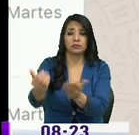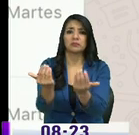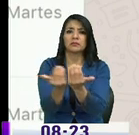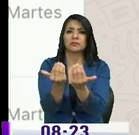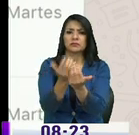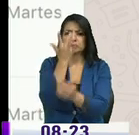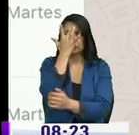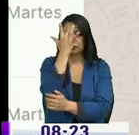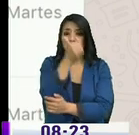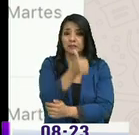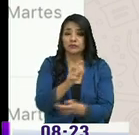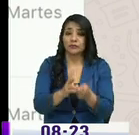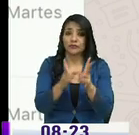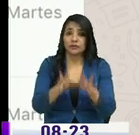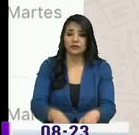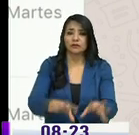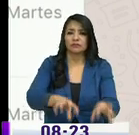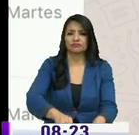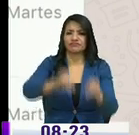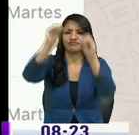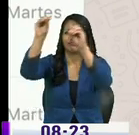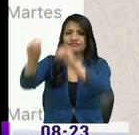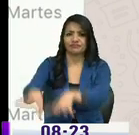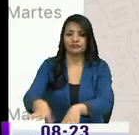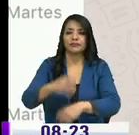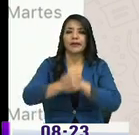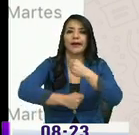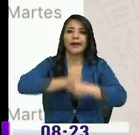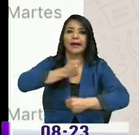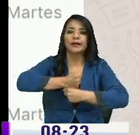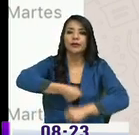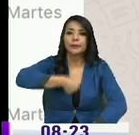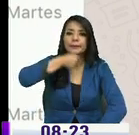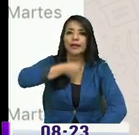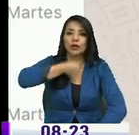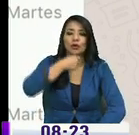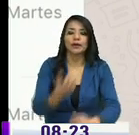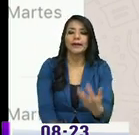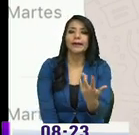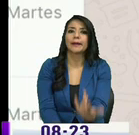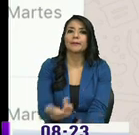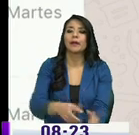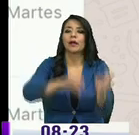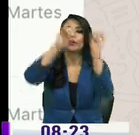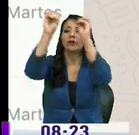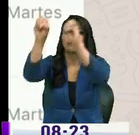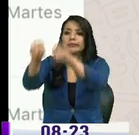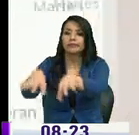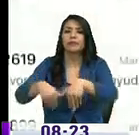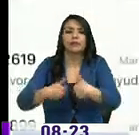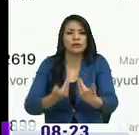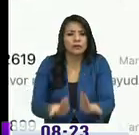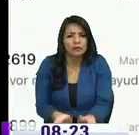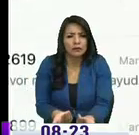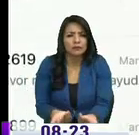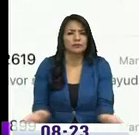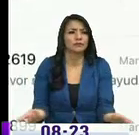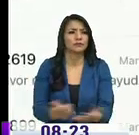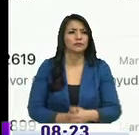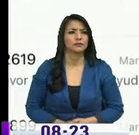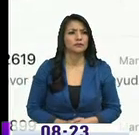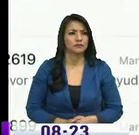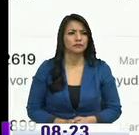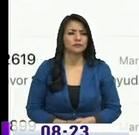vecinos han botado los años viejos de estos monigotes encendidos todavía.